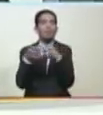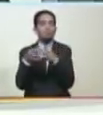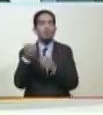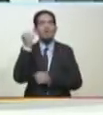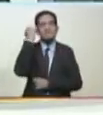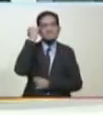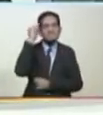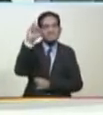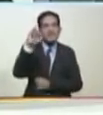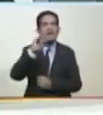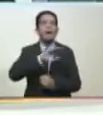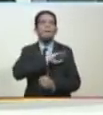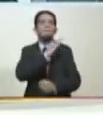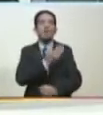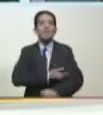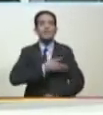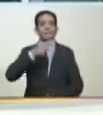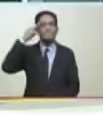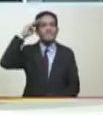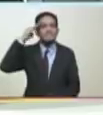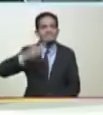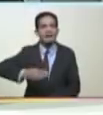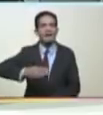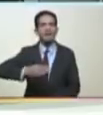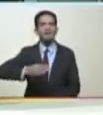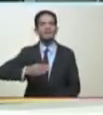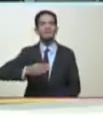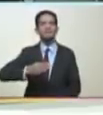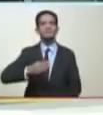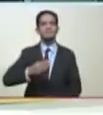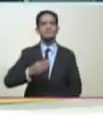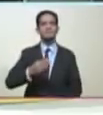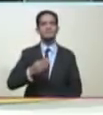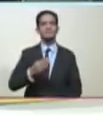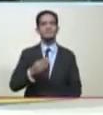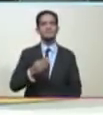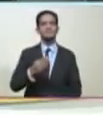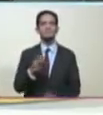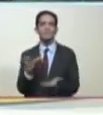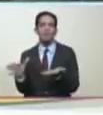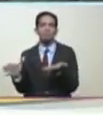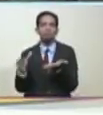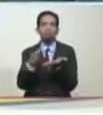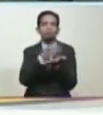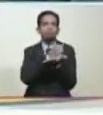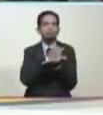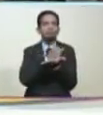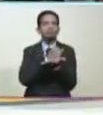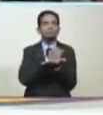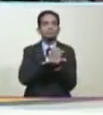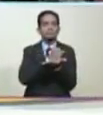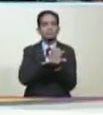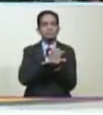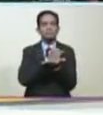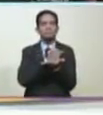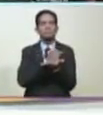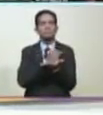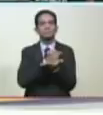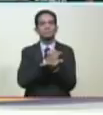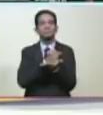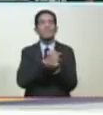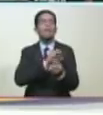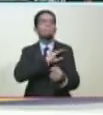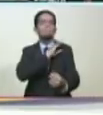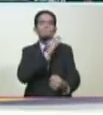ideas, el poder militar, la conjunción del poder nacional en una ecuación perfecta, el poder